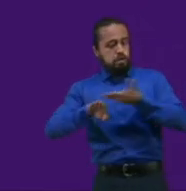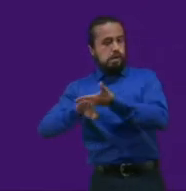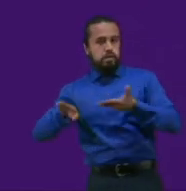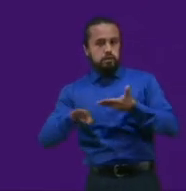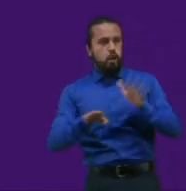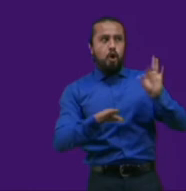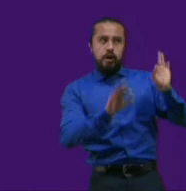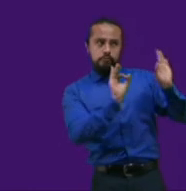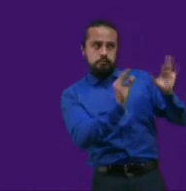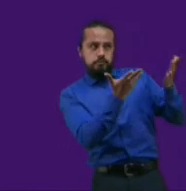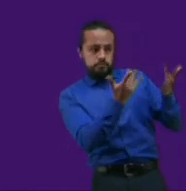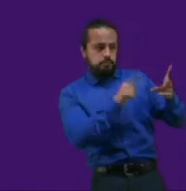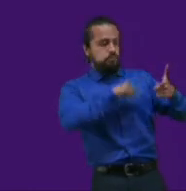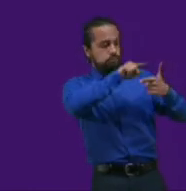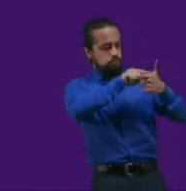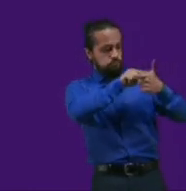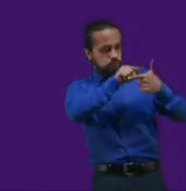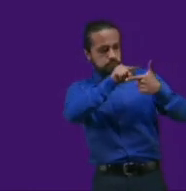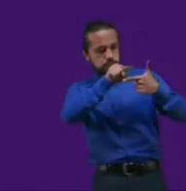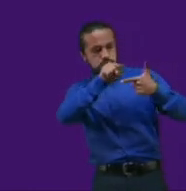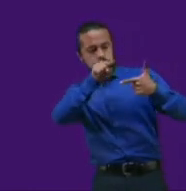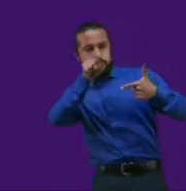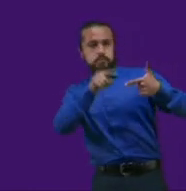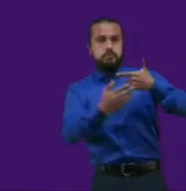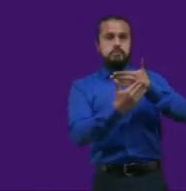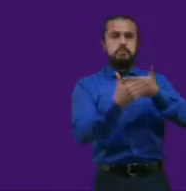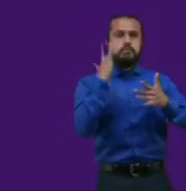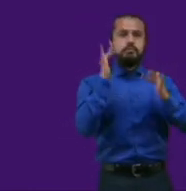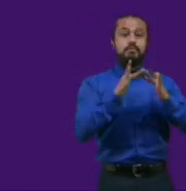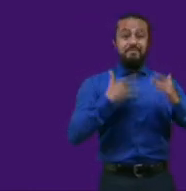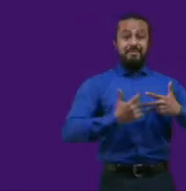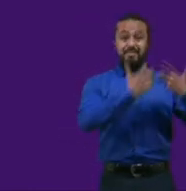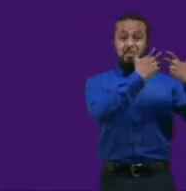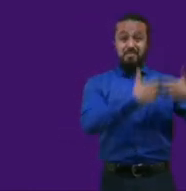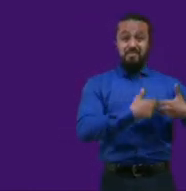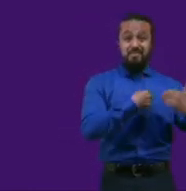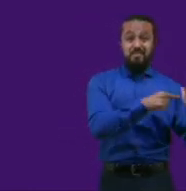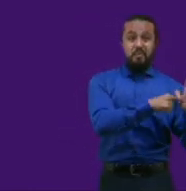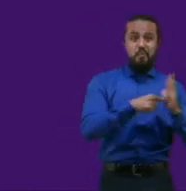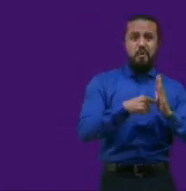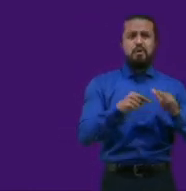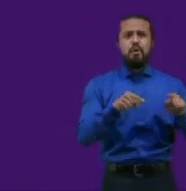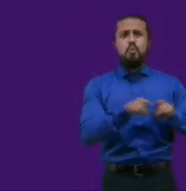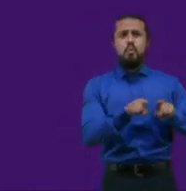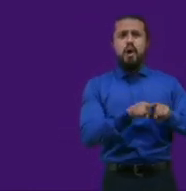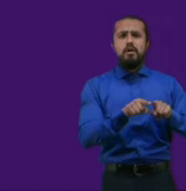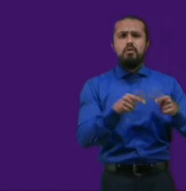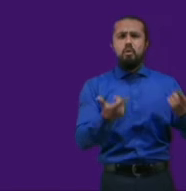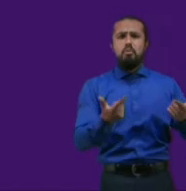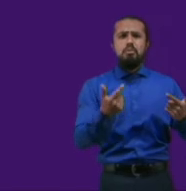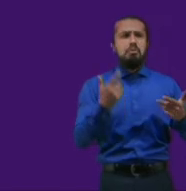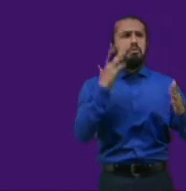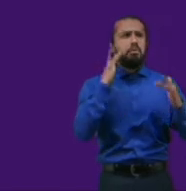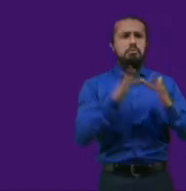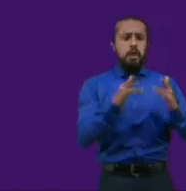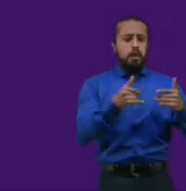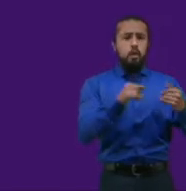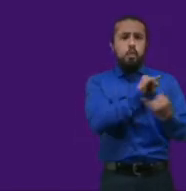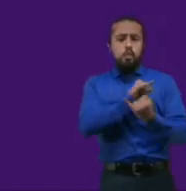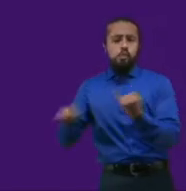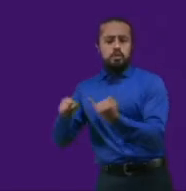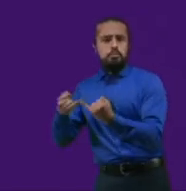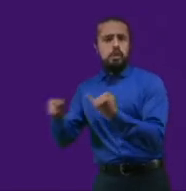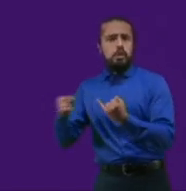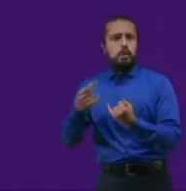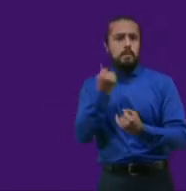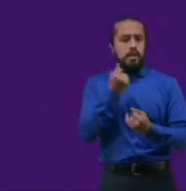muy grande, o sea, todavía la compañía no está preparada ni piensa estar generando EBITDAs y utilidades, pues, en la última línea de manera, pues,